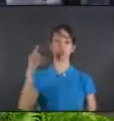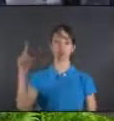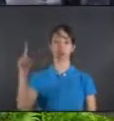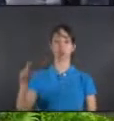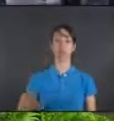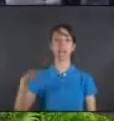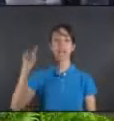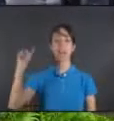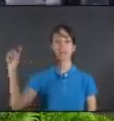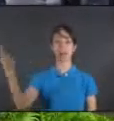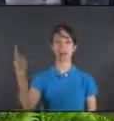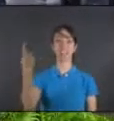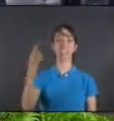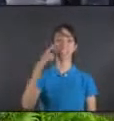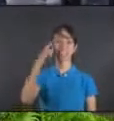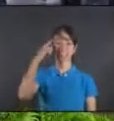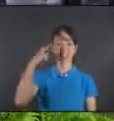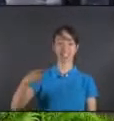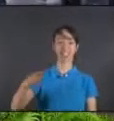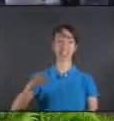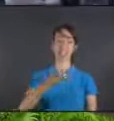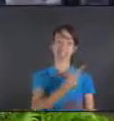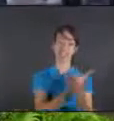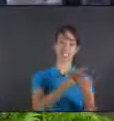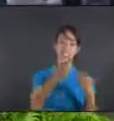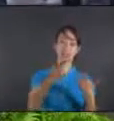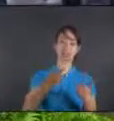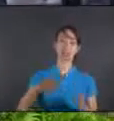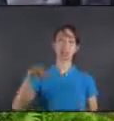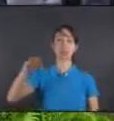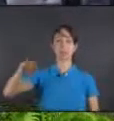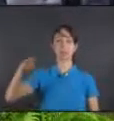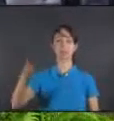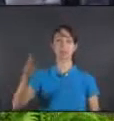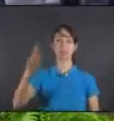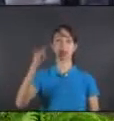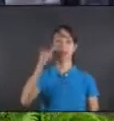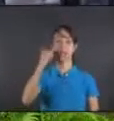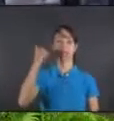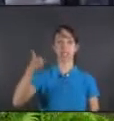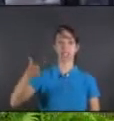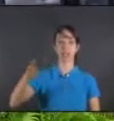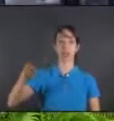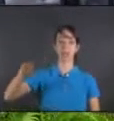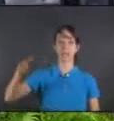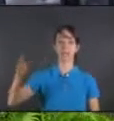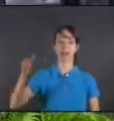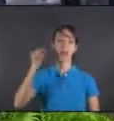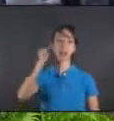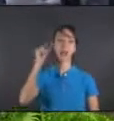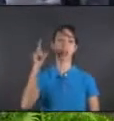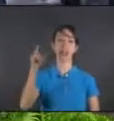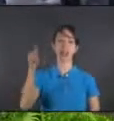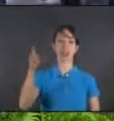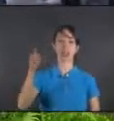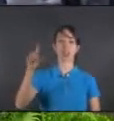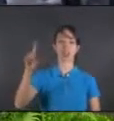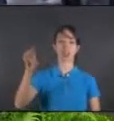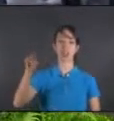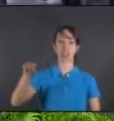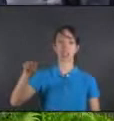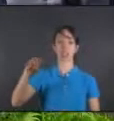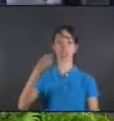de donde yo tomo que el día primero es que se estaba celebrando la Santa Cena. Santa Cena, día primero,